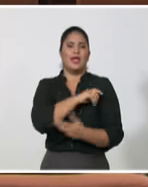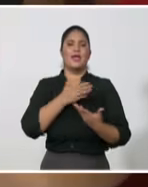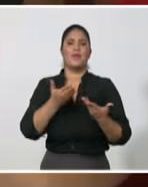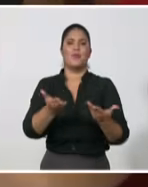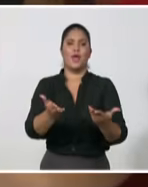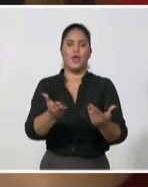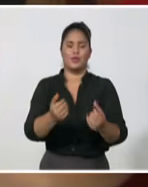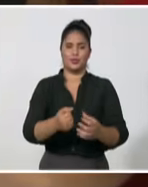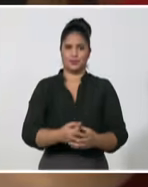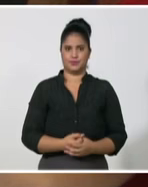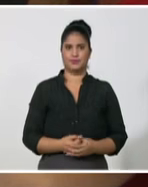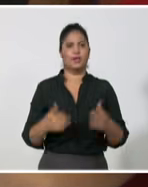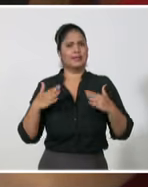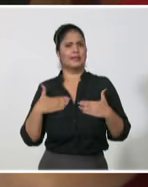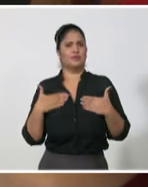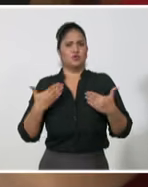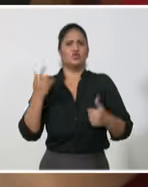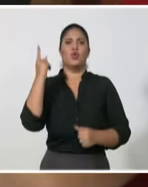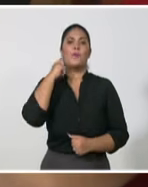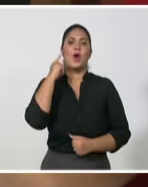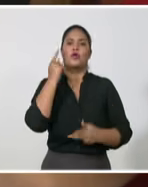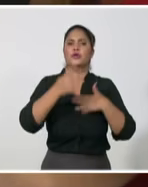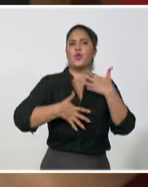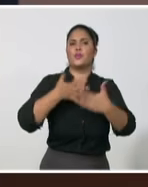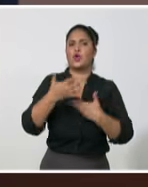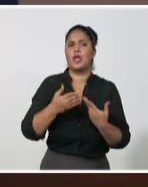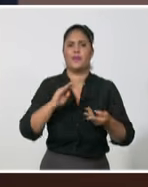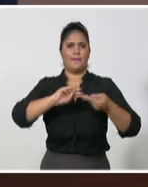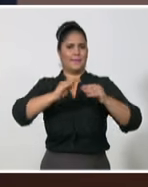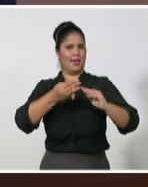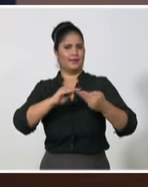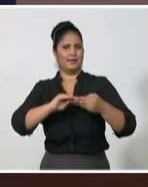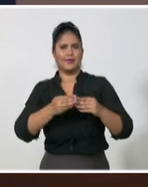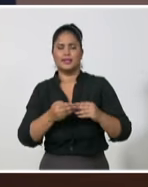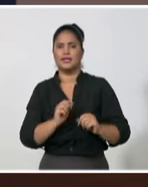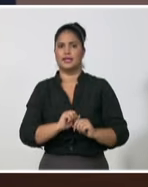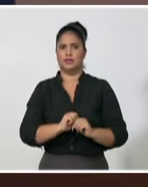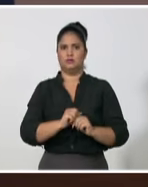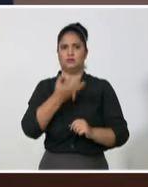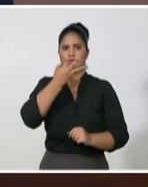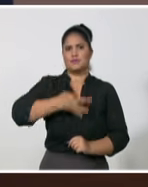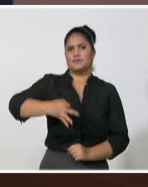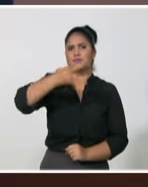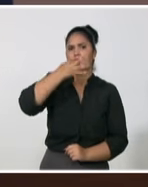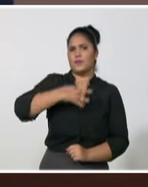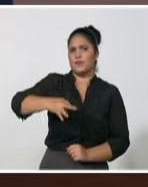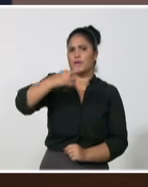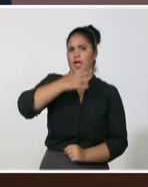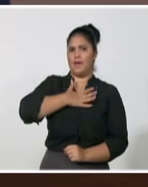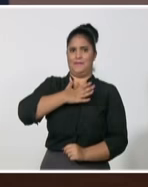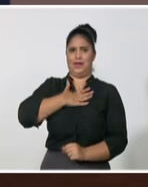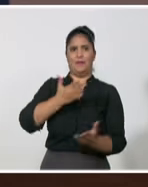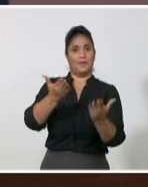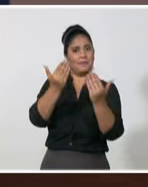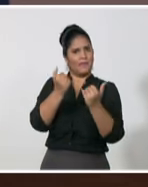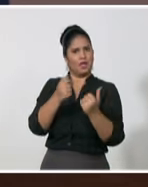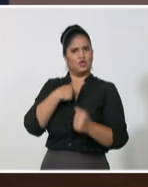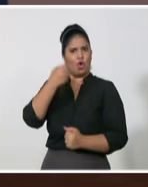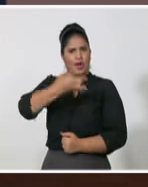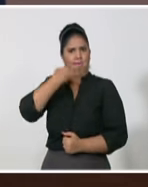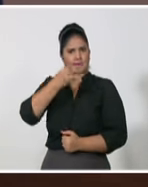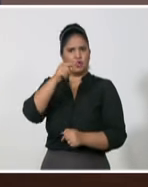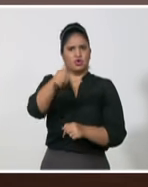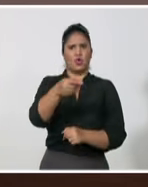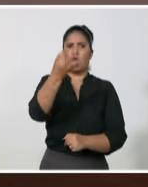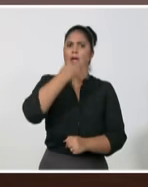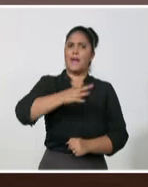disposición para escuchar para debatir debatir de verdad porque hay gente que hablan de debates pero quieren que les oigan todo lo que nos dice